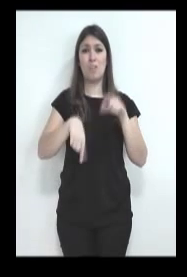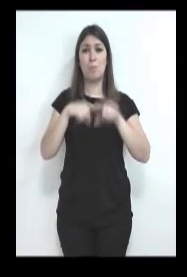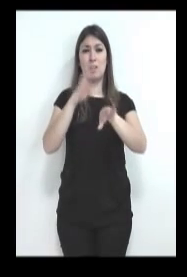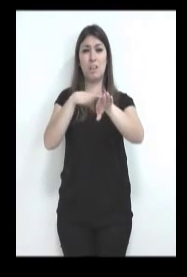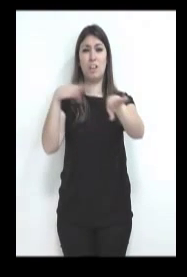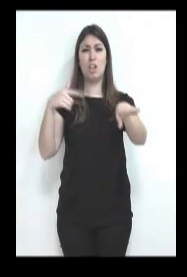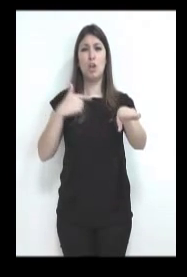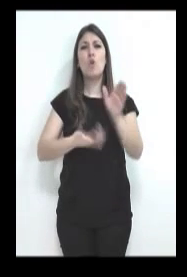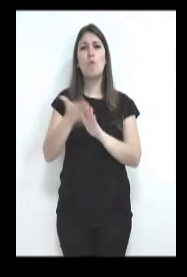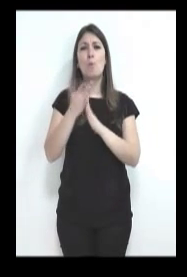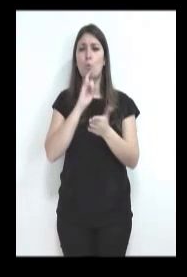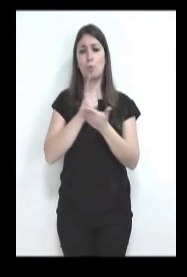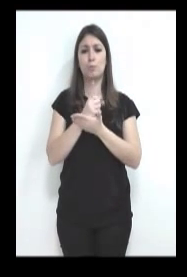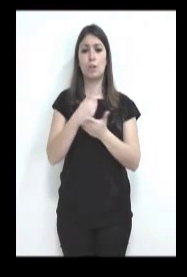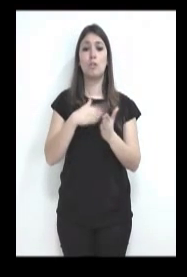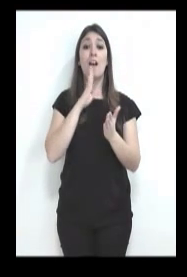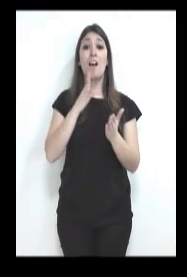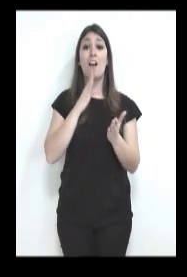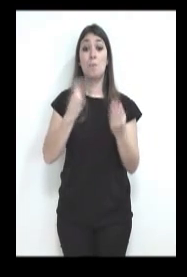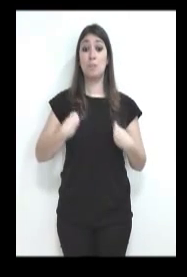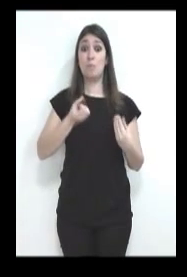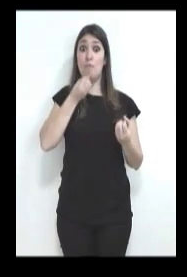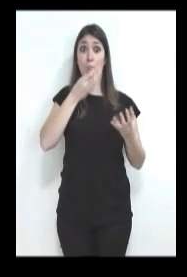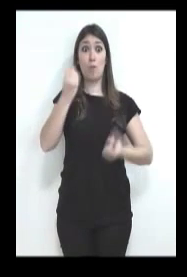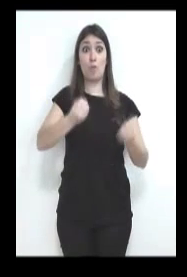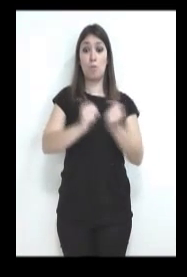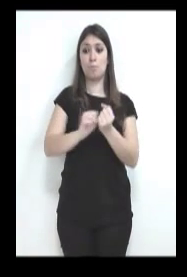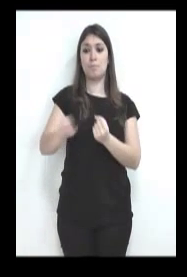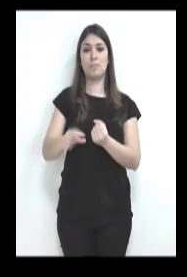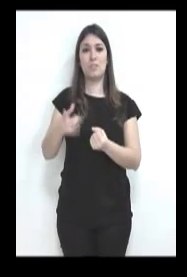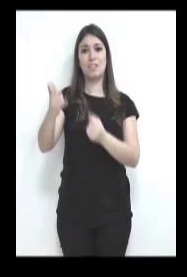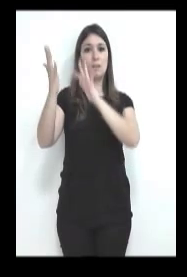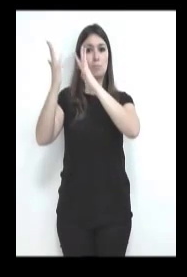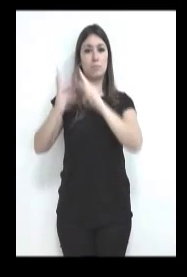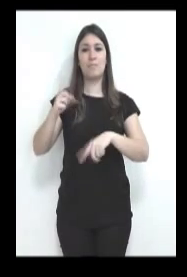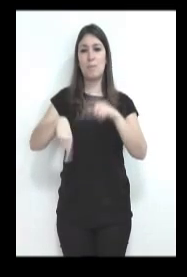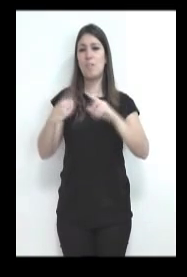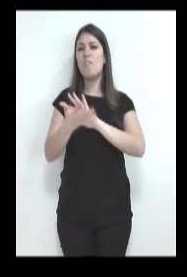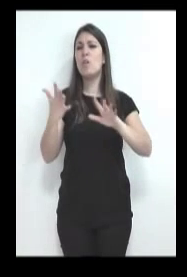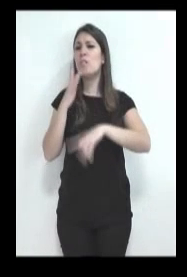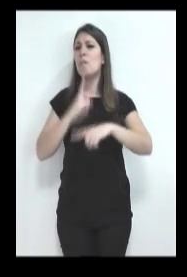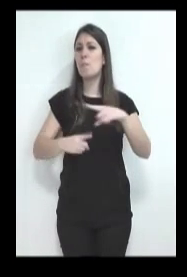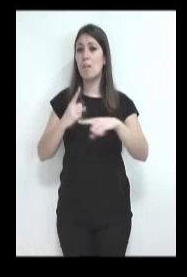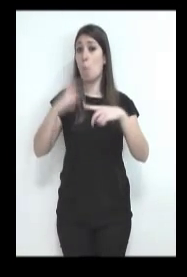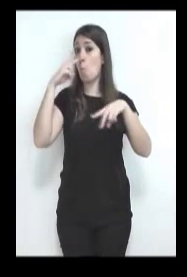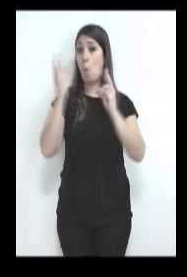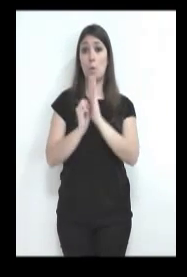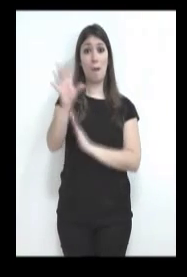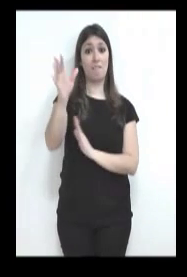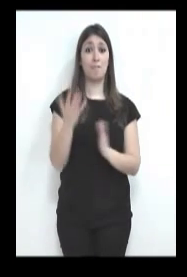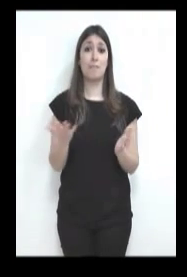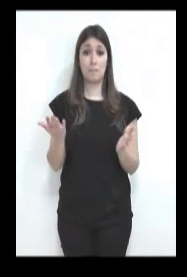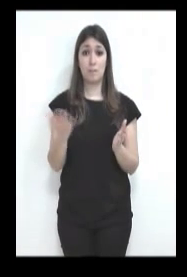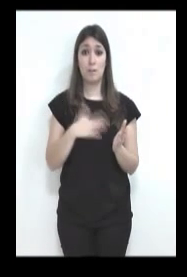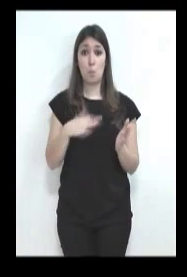dónde circula, y con esa información se deduce la velocidad media, y esa información se puede publicar, se puede hacer